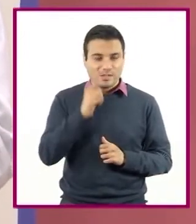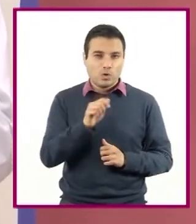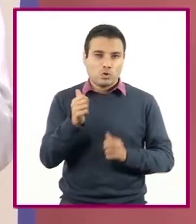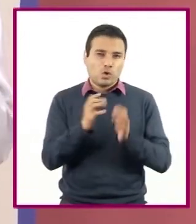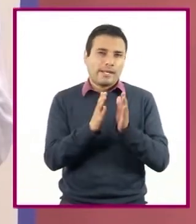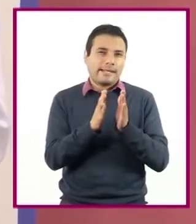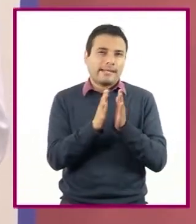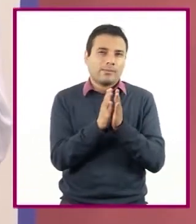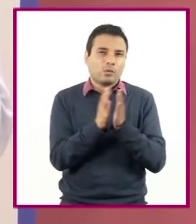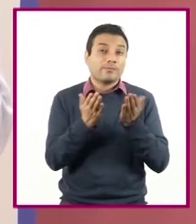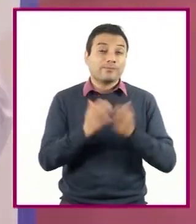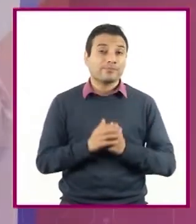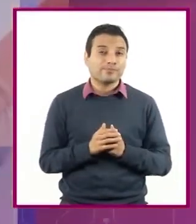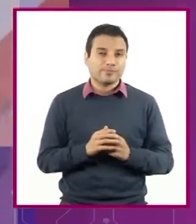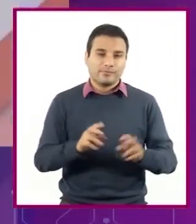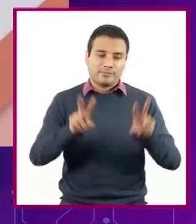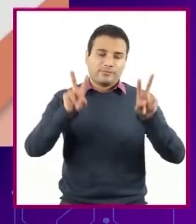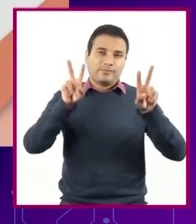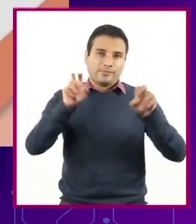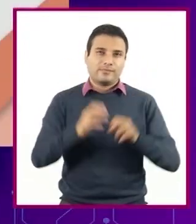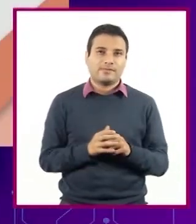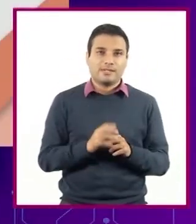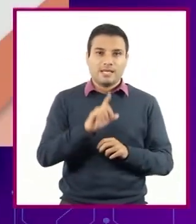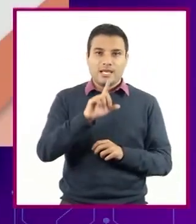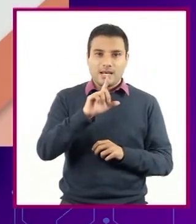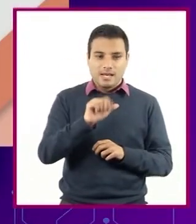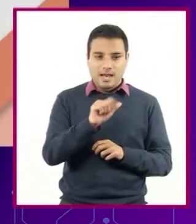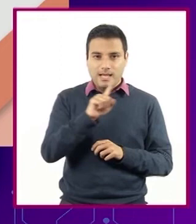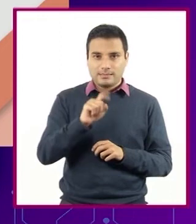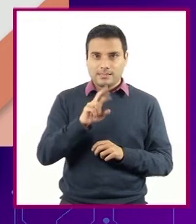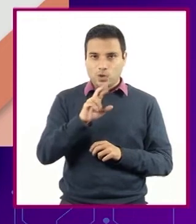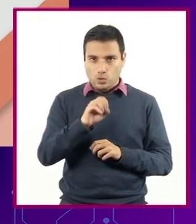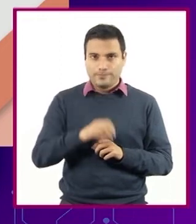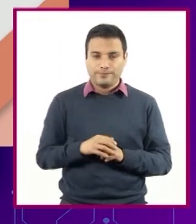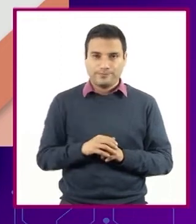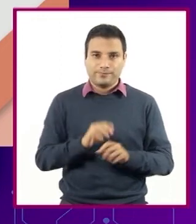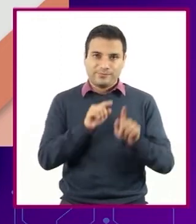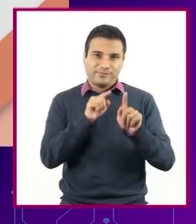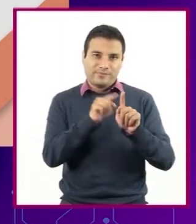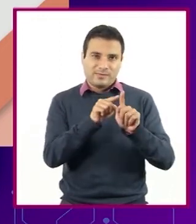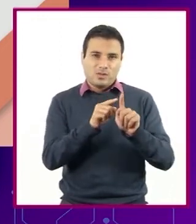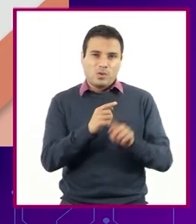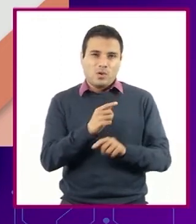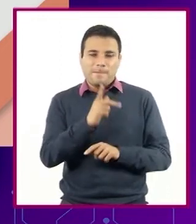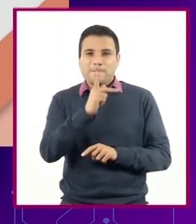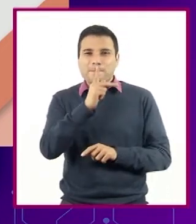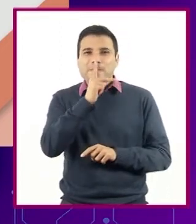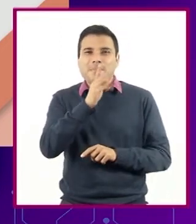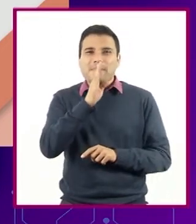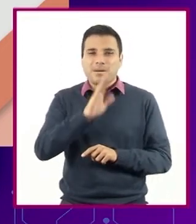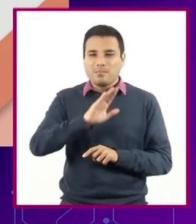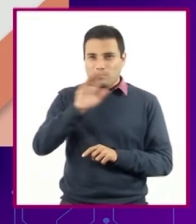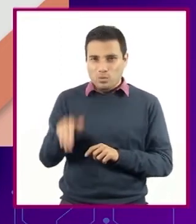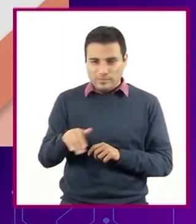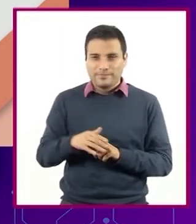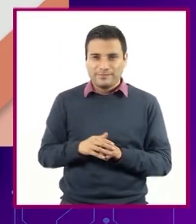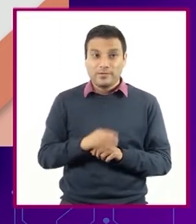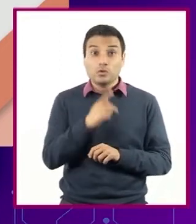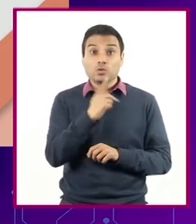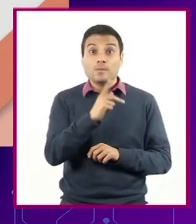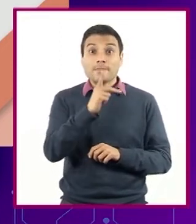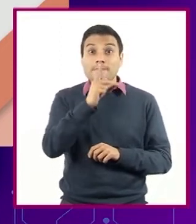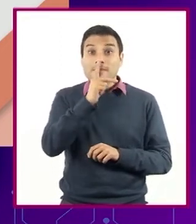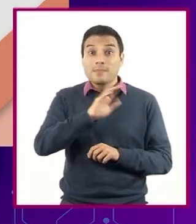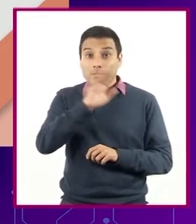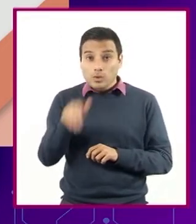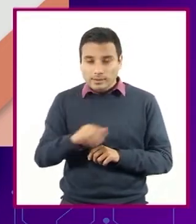es sin duda la que habla de Lázaro González Pérez, un huérfano de origen humilde. Cuando su padre fallece, su madre lo